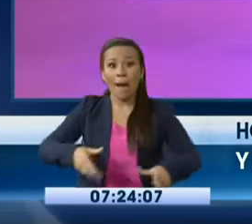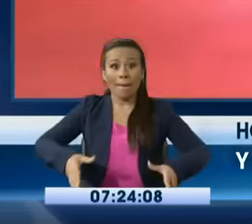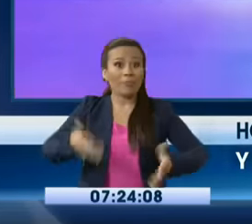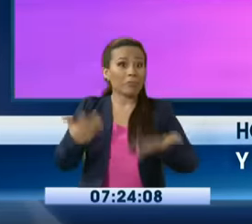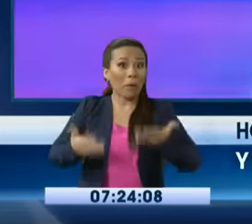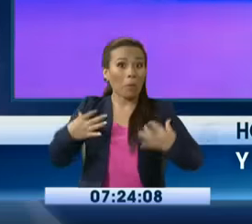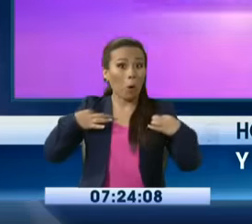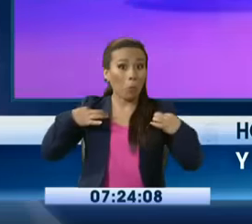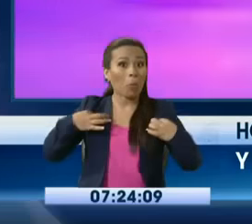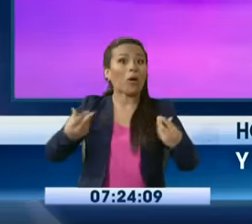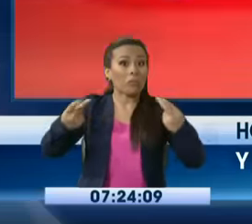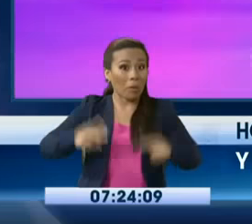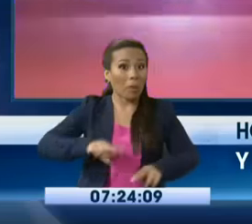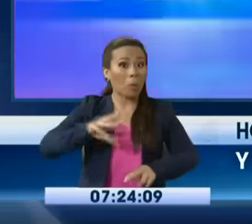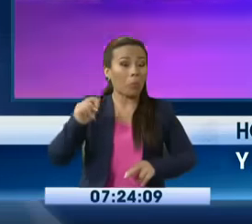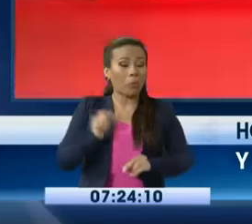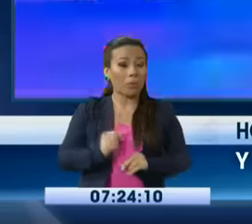¿no? Y los